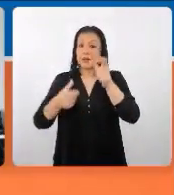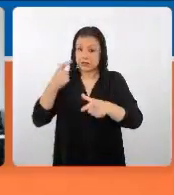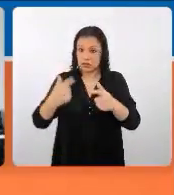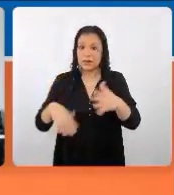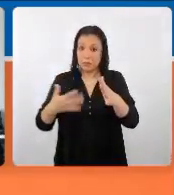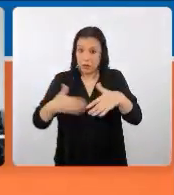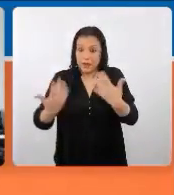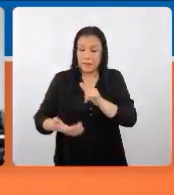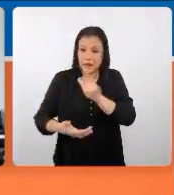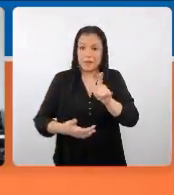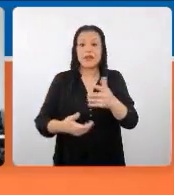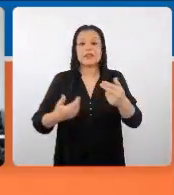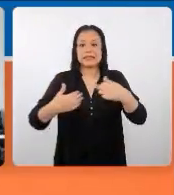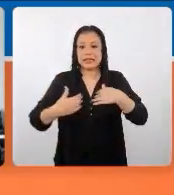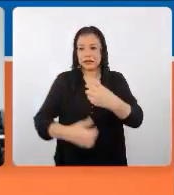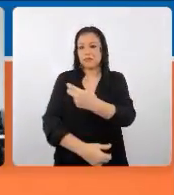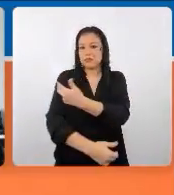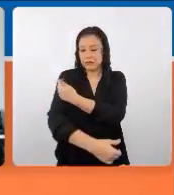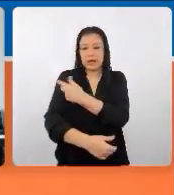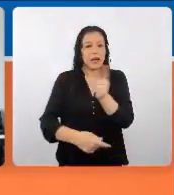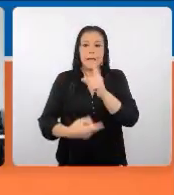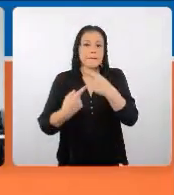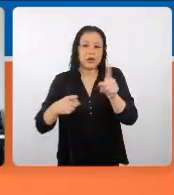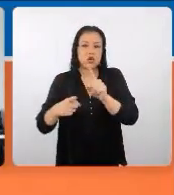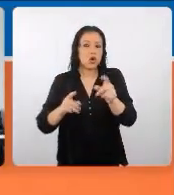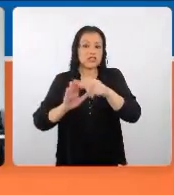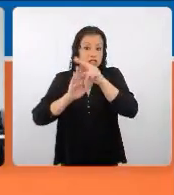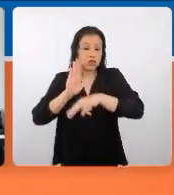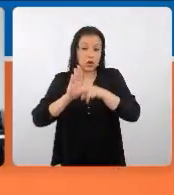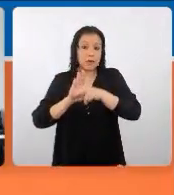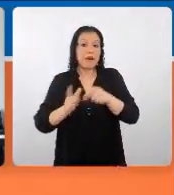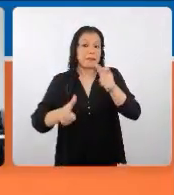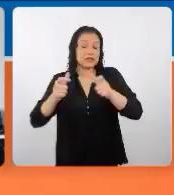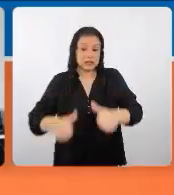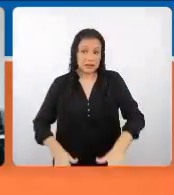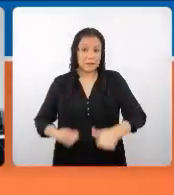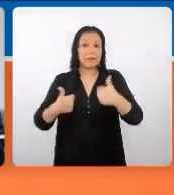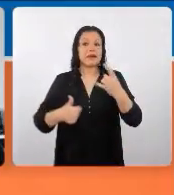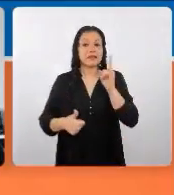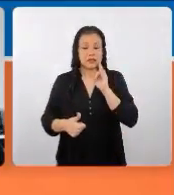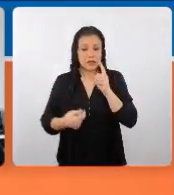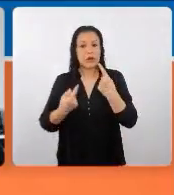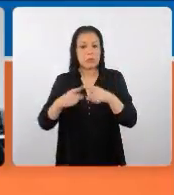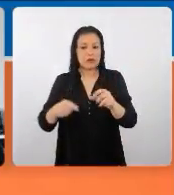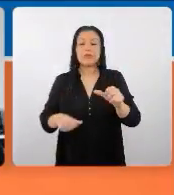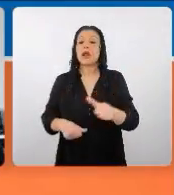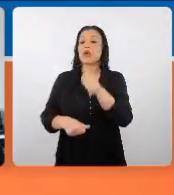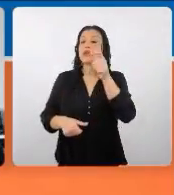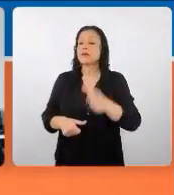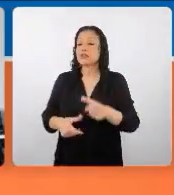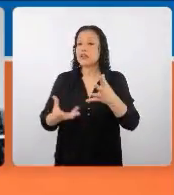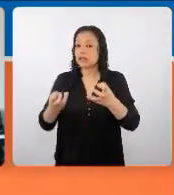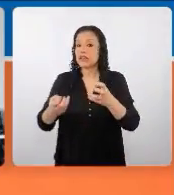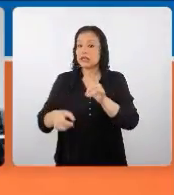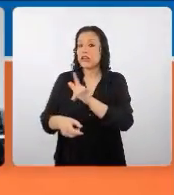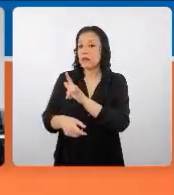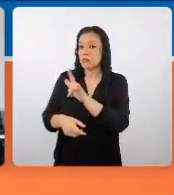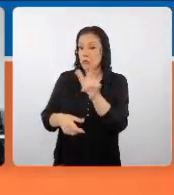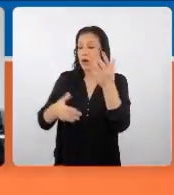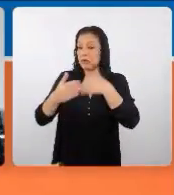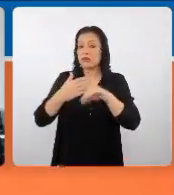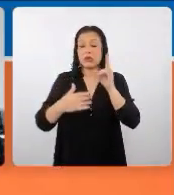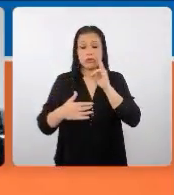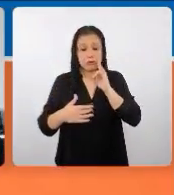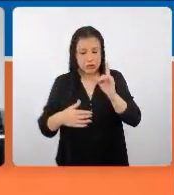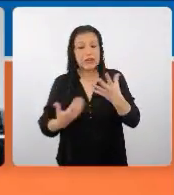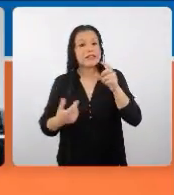es requisito para los residentes de Estados Unidos, pero sí para cualquier otro que quiera garantizar su entrada. Para que se le permita